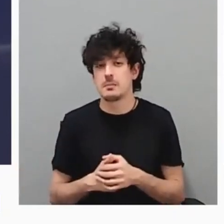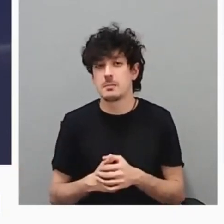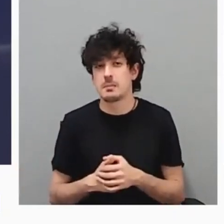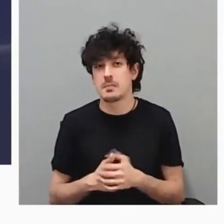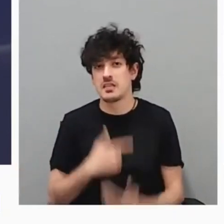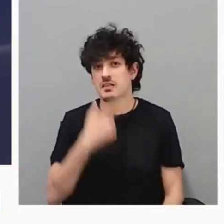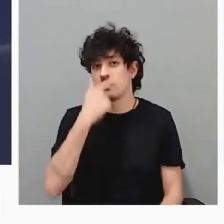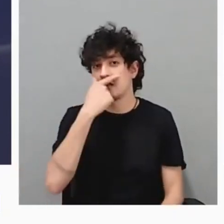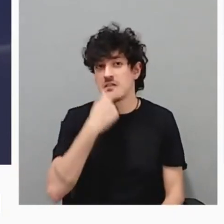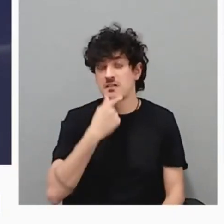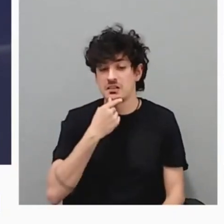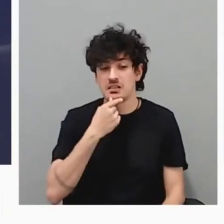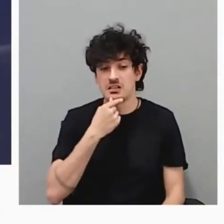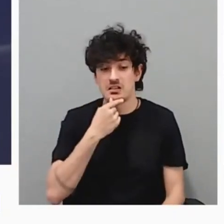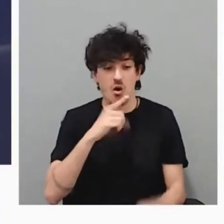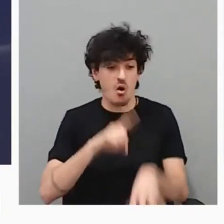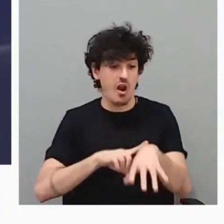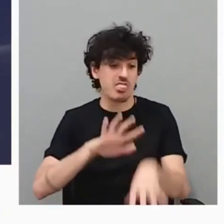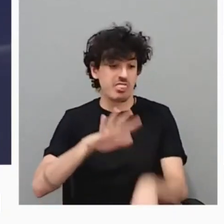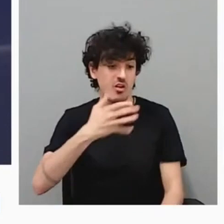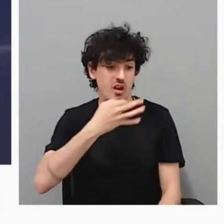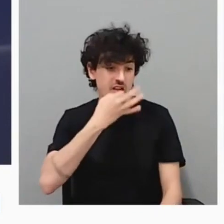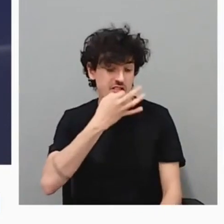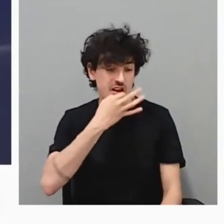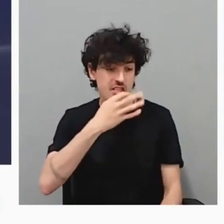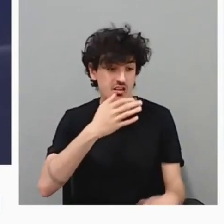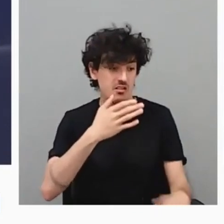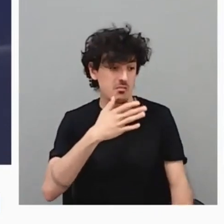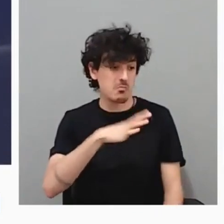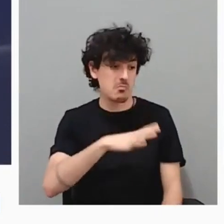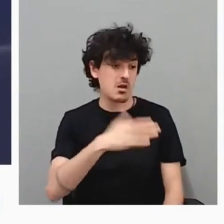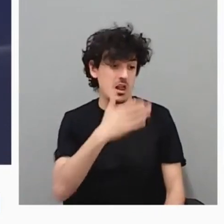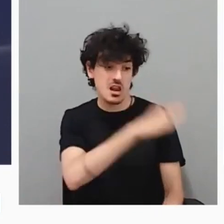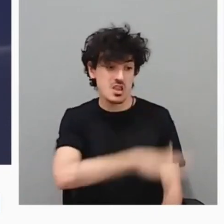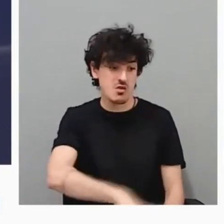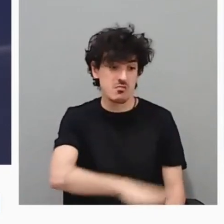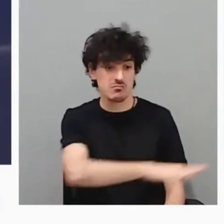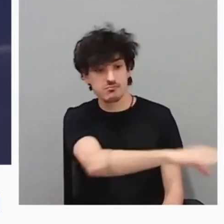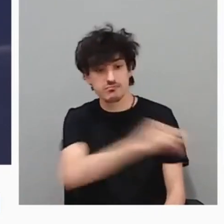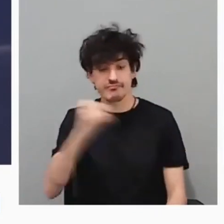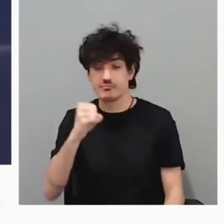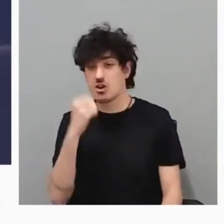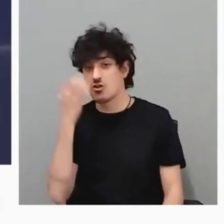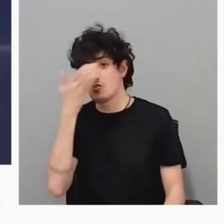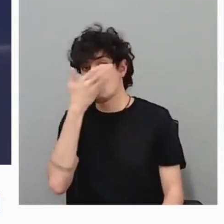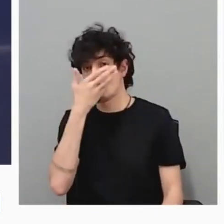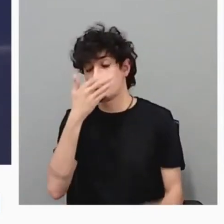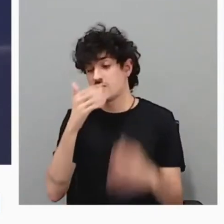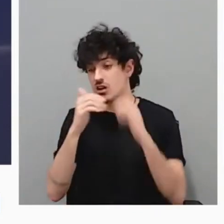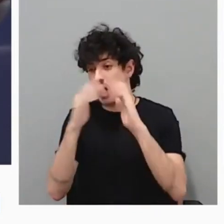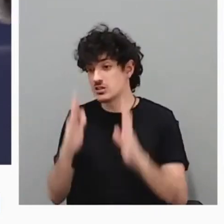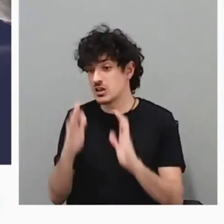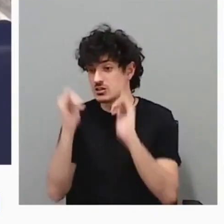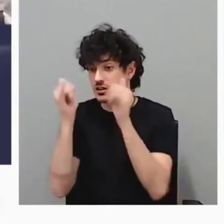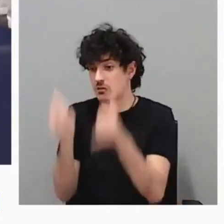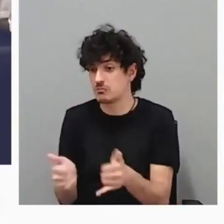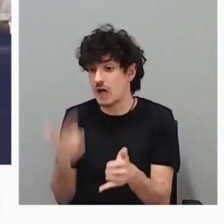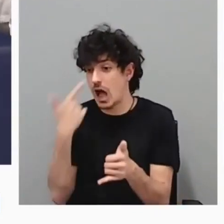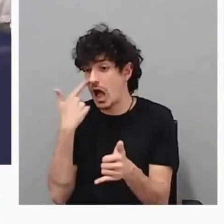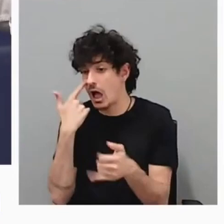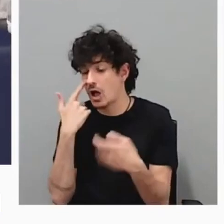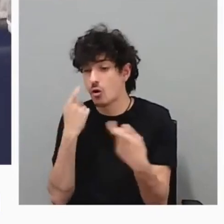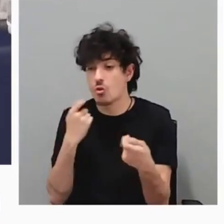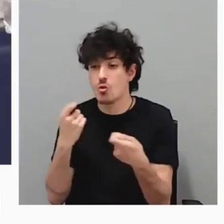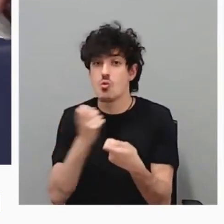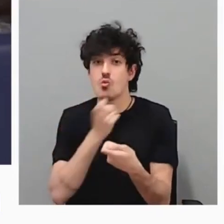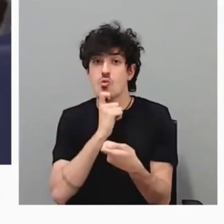niño, recogerlo a las 5 de la tarde y tú llegas a casa con 3 o 4 si los tienes o lo que sea y contrólalo, que controla